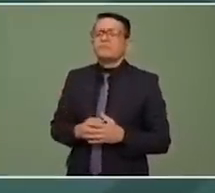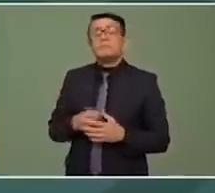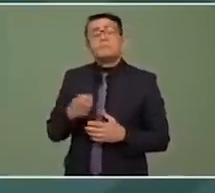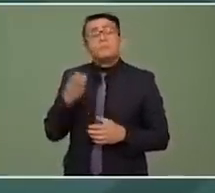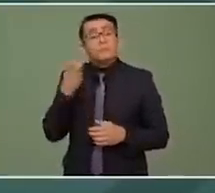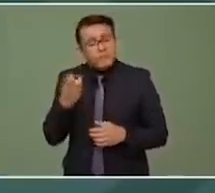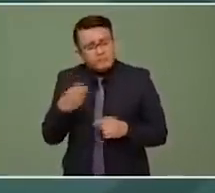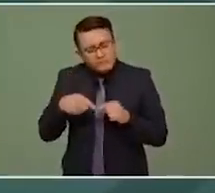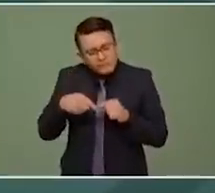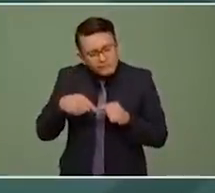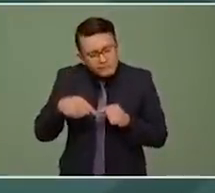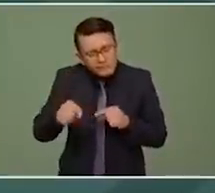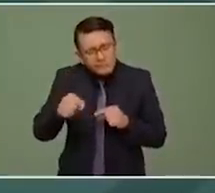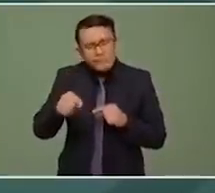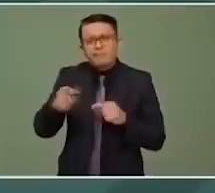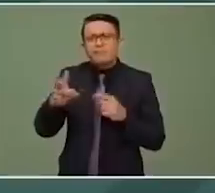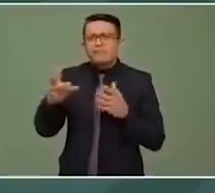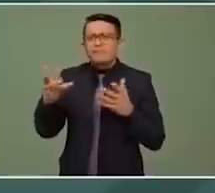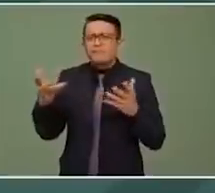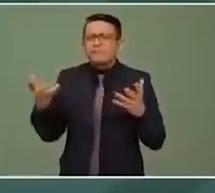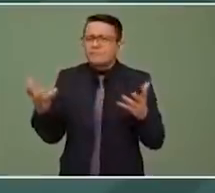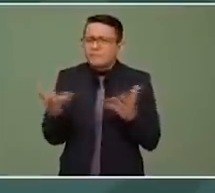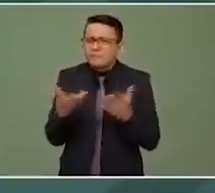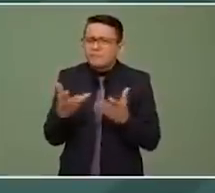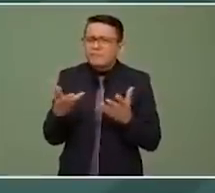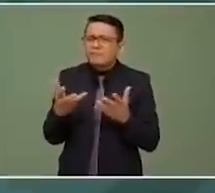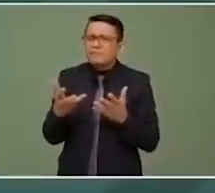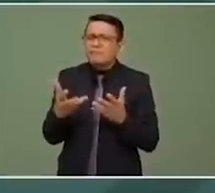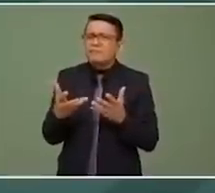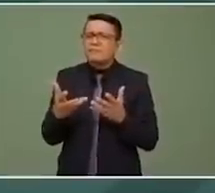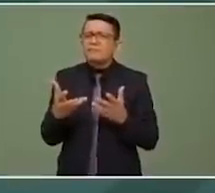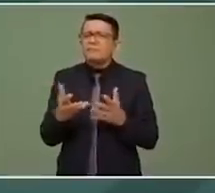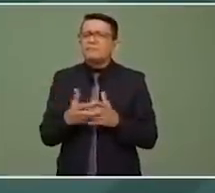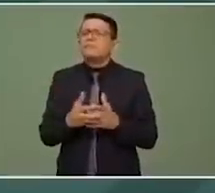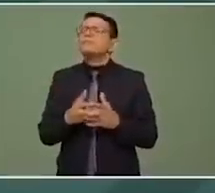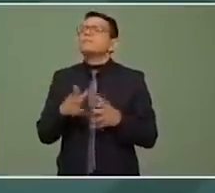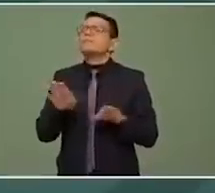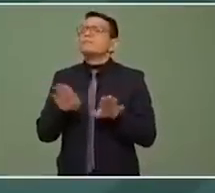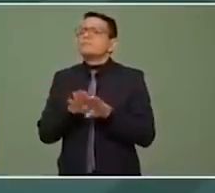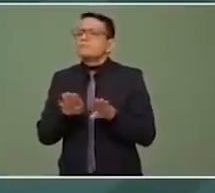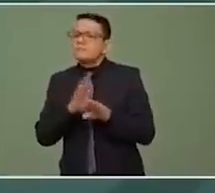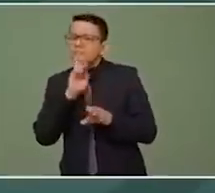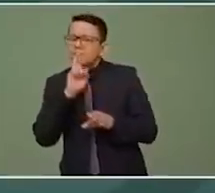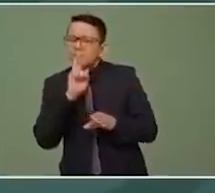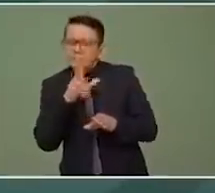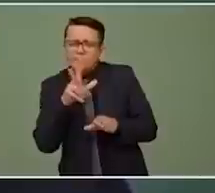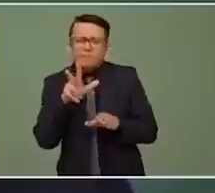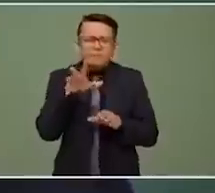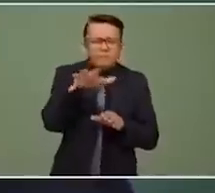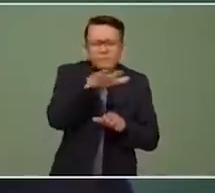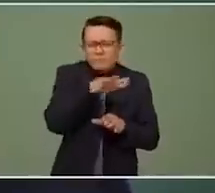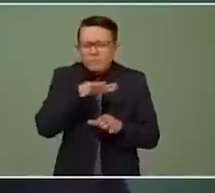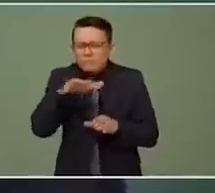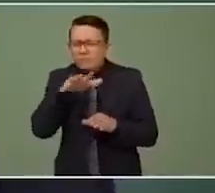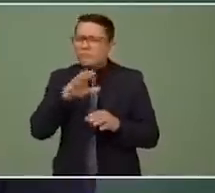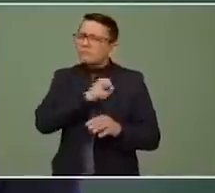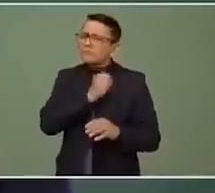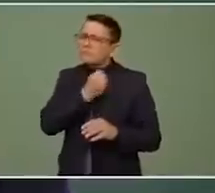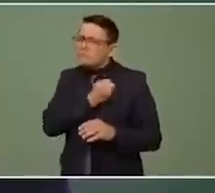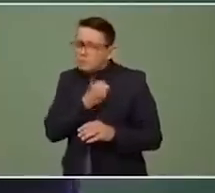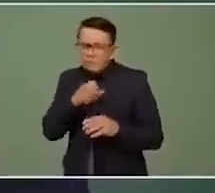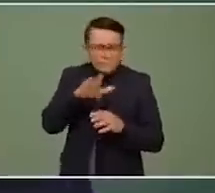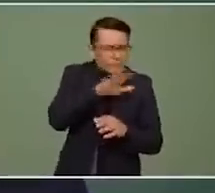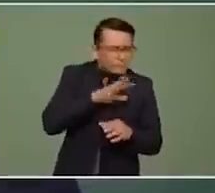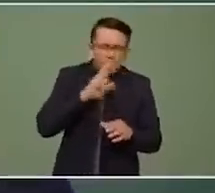entonces vamos a atenderlo vamos a que mejore mucho el sistema de salud está